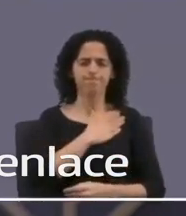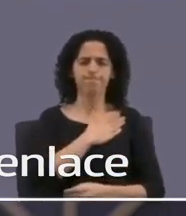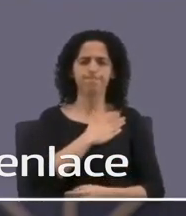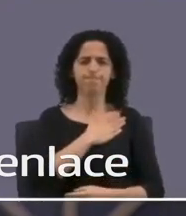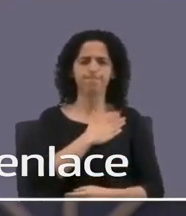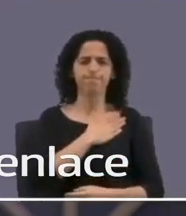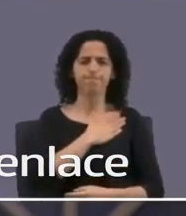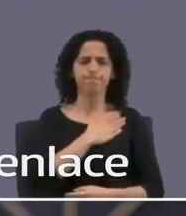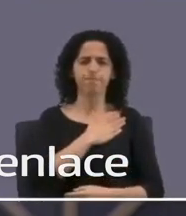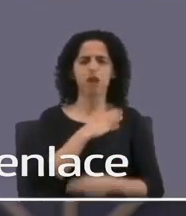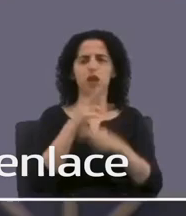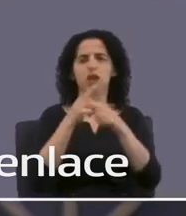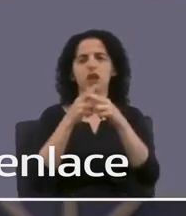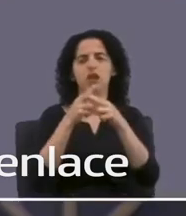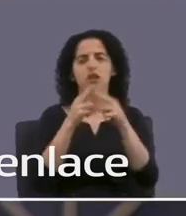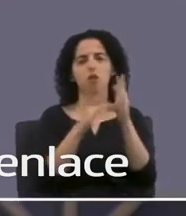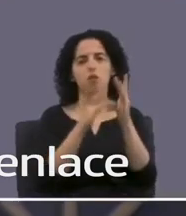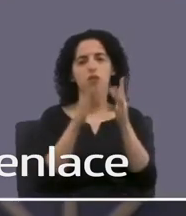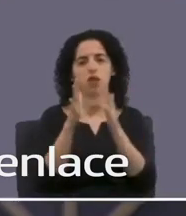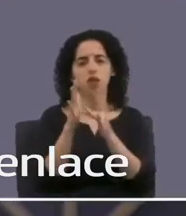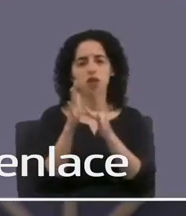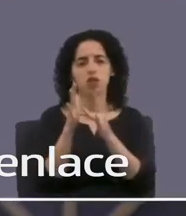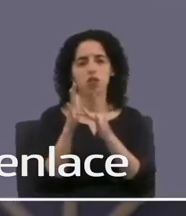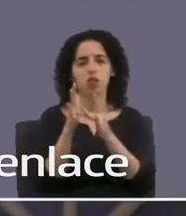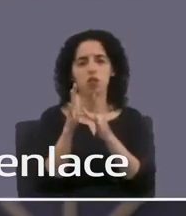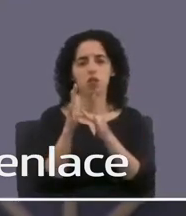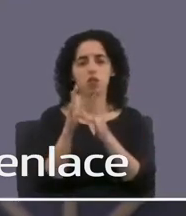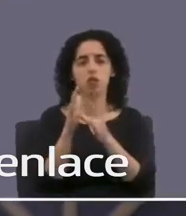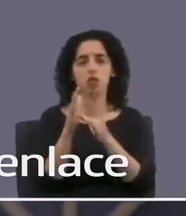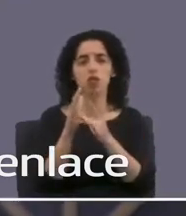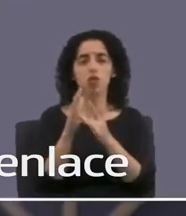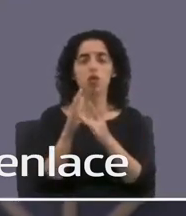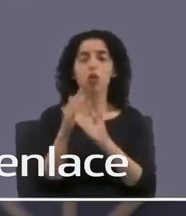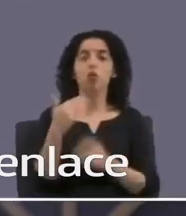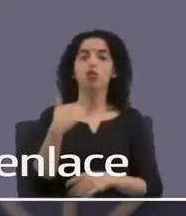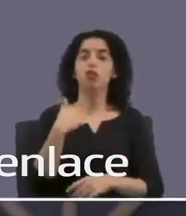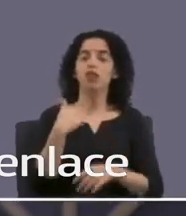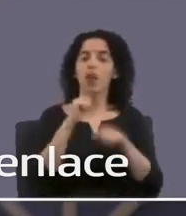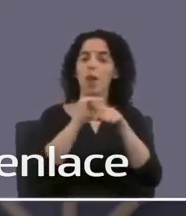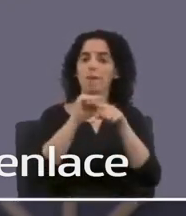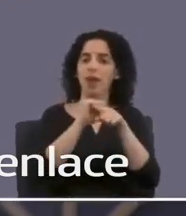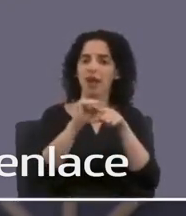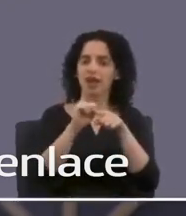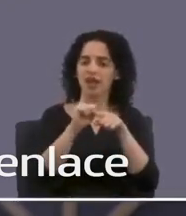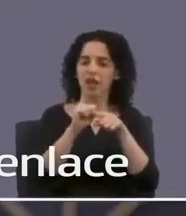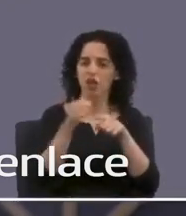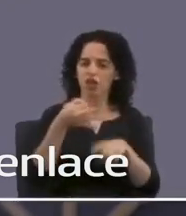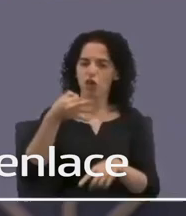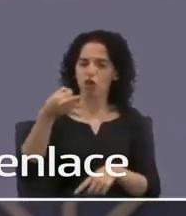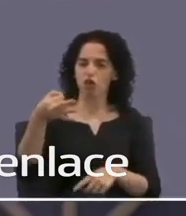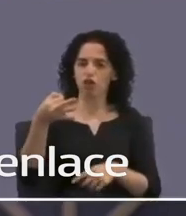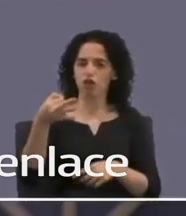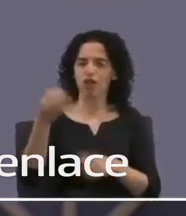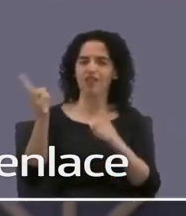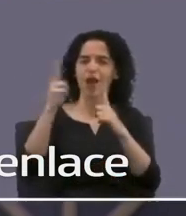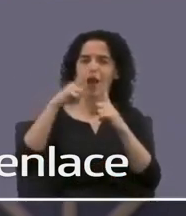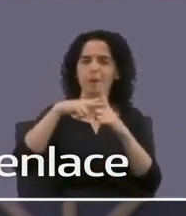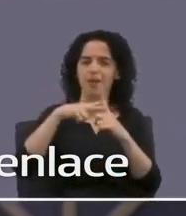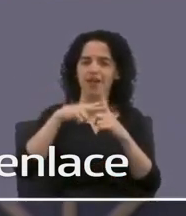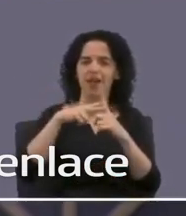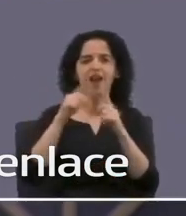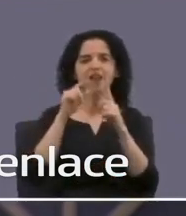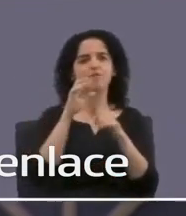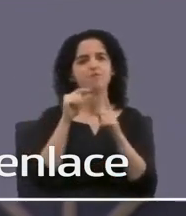corazón. Y en el nombre de Jesús, tienes un ejercicio: tomarte esta medicina todos los días.